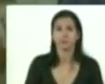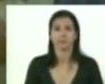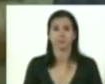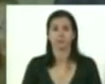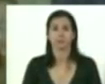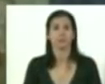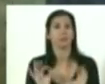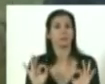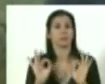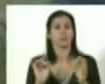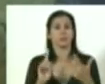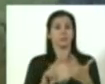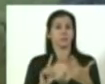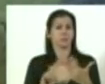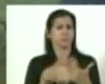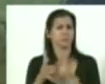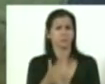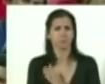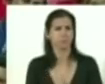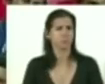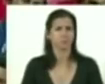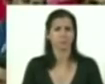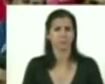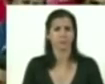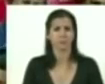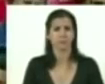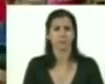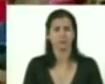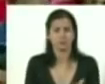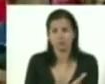y sobre todo, compatriotas,